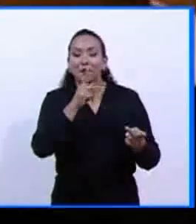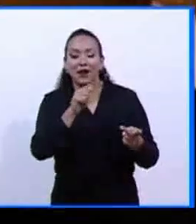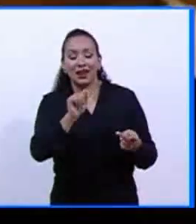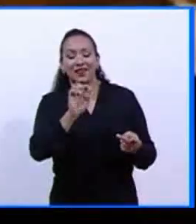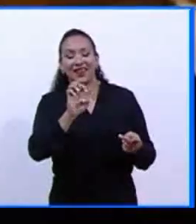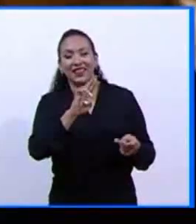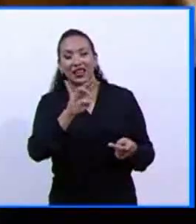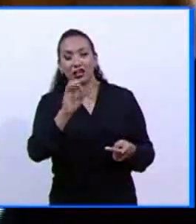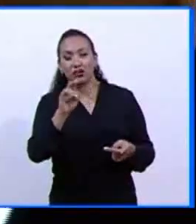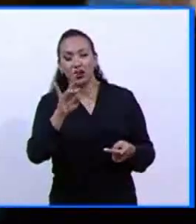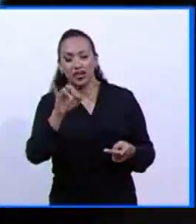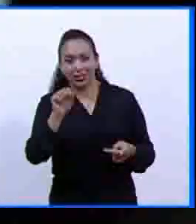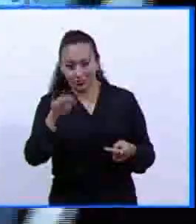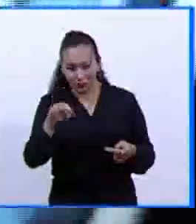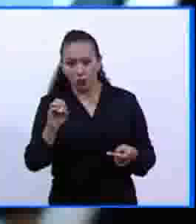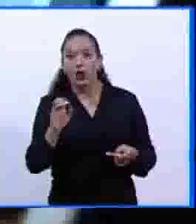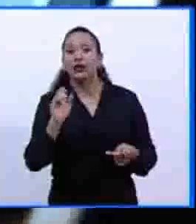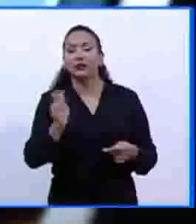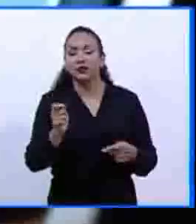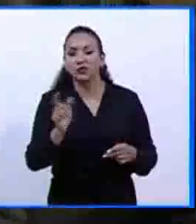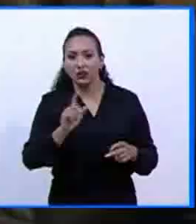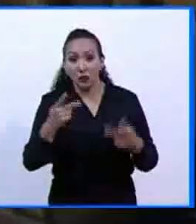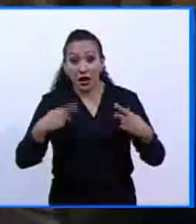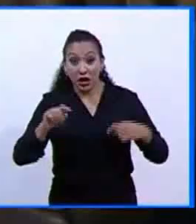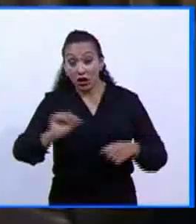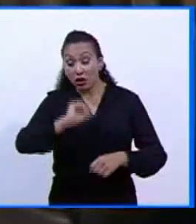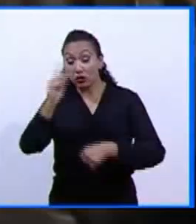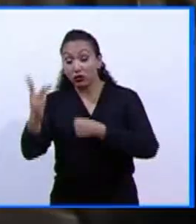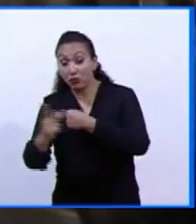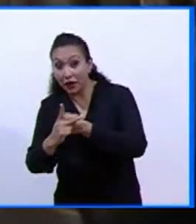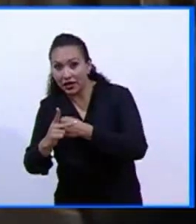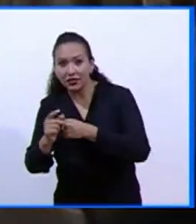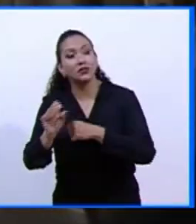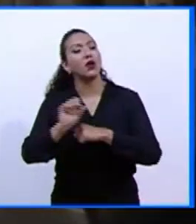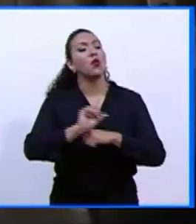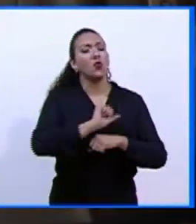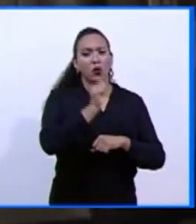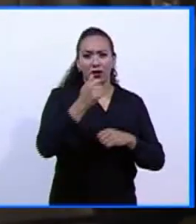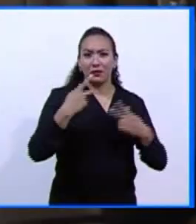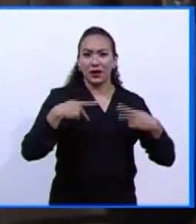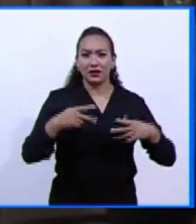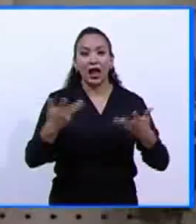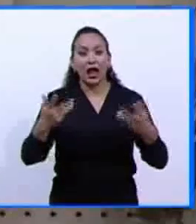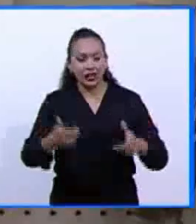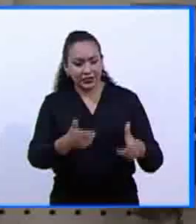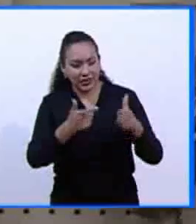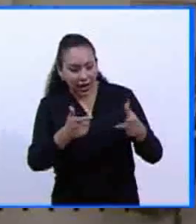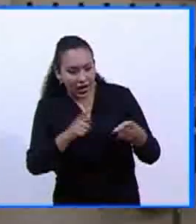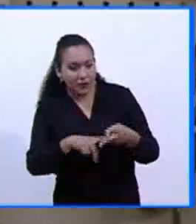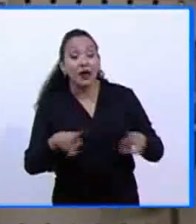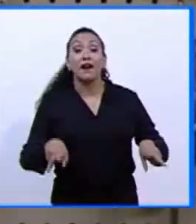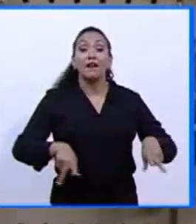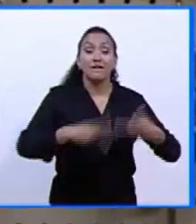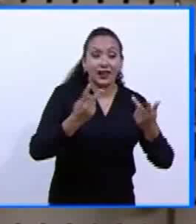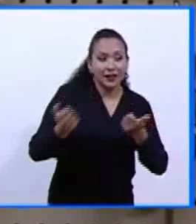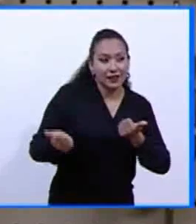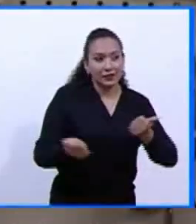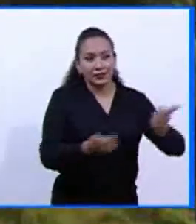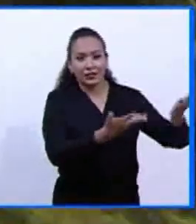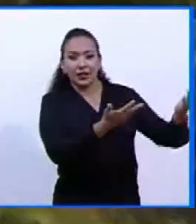a cualquier nacional o extranjero involucrado en la fabricación, distribución, enajenación, traslado